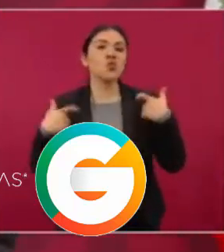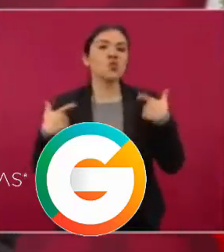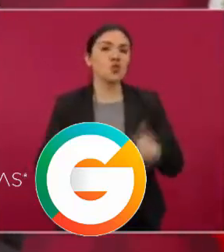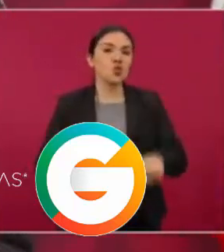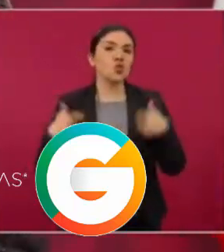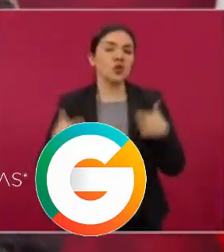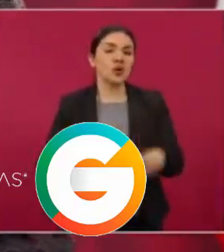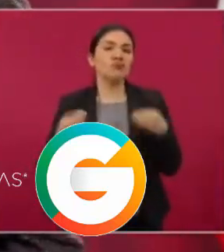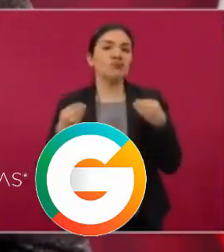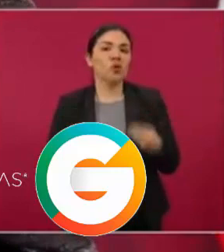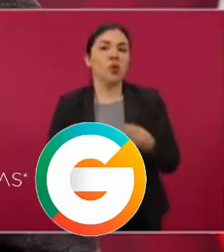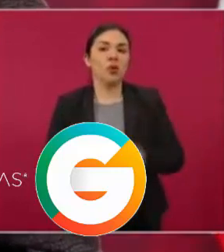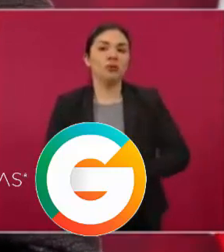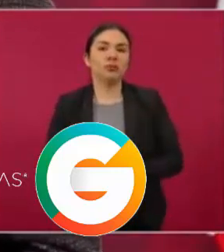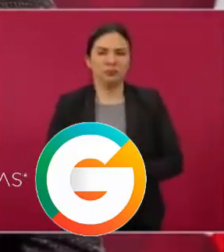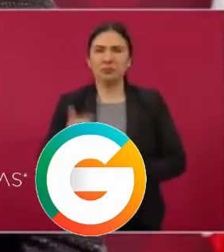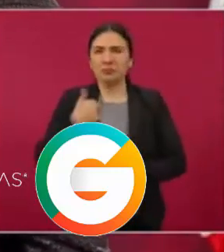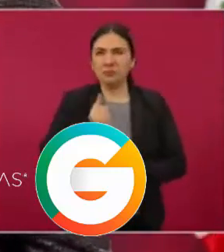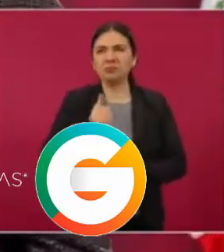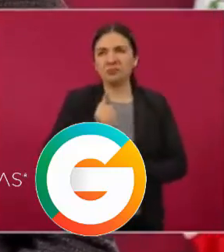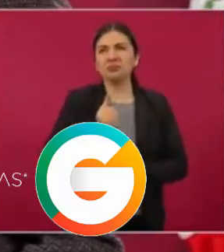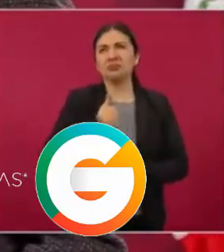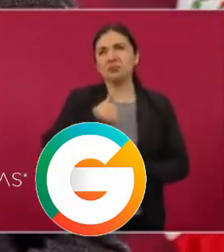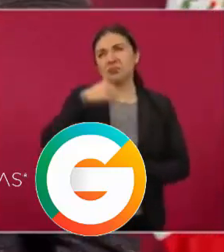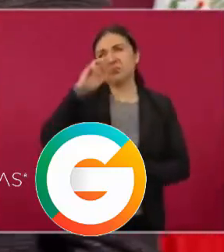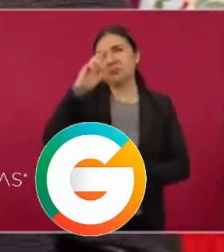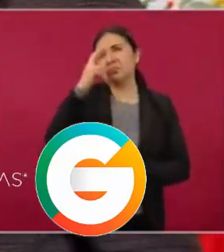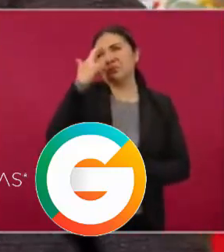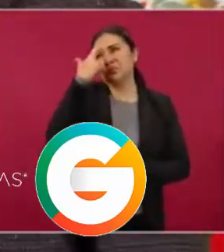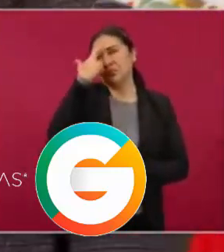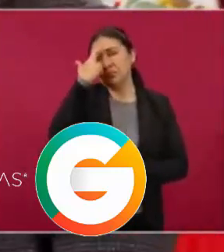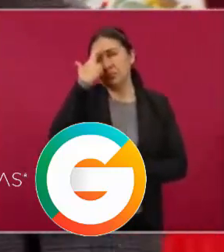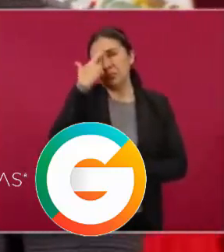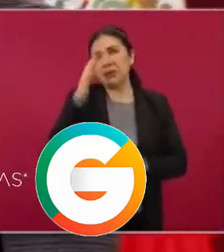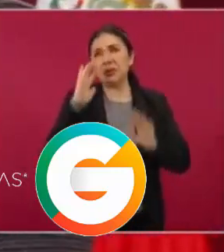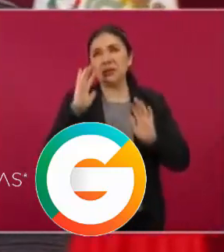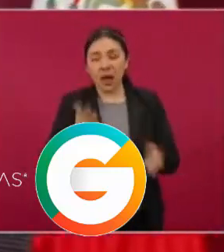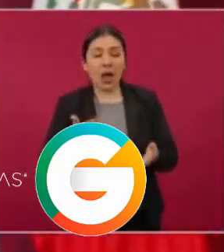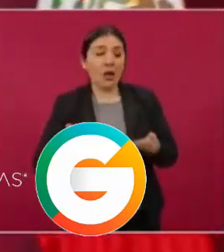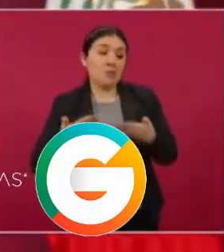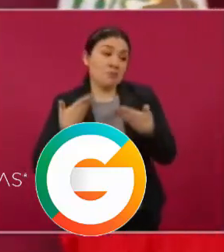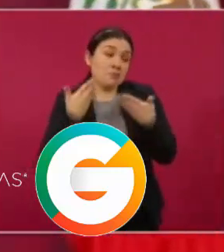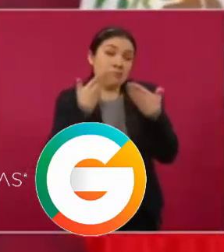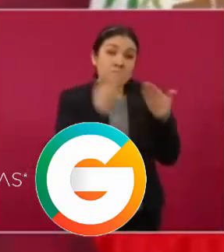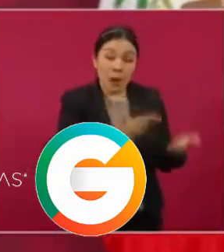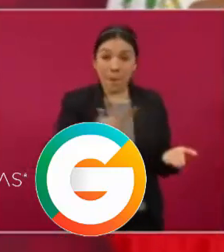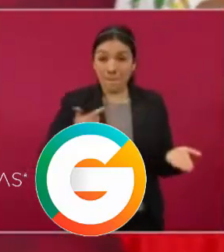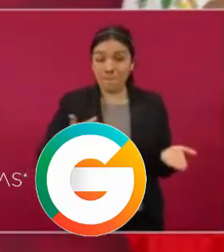De lo que me acuerdo, les entregaron